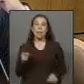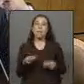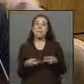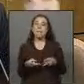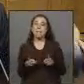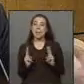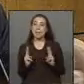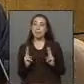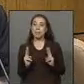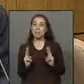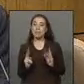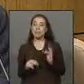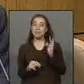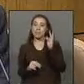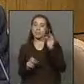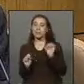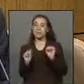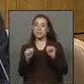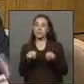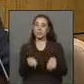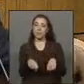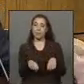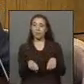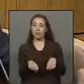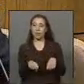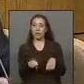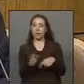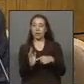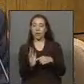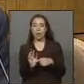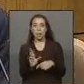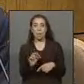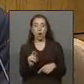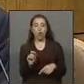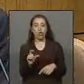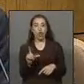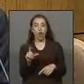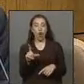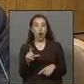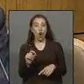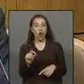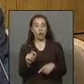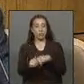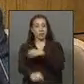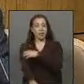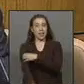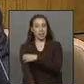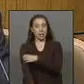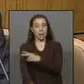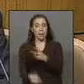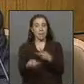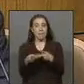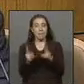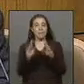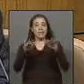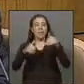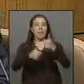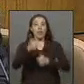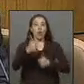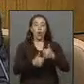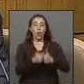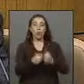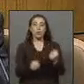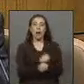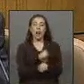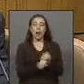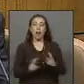permitir aprobar este protocolo en esta región y permitir la licitación de la